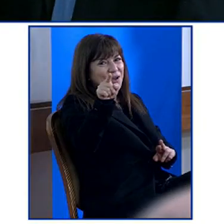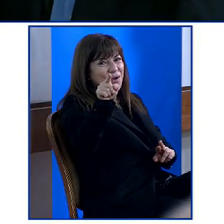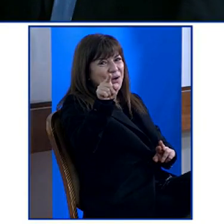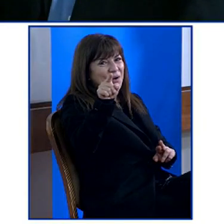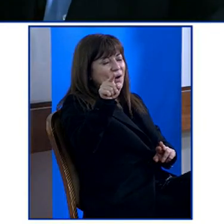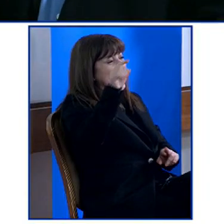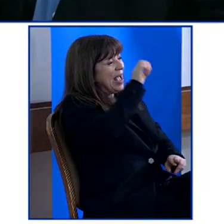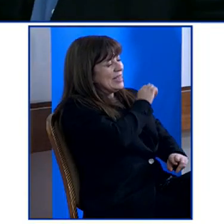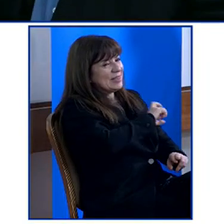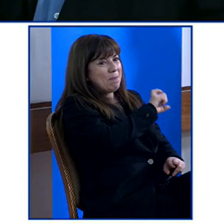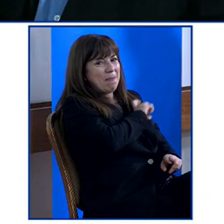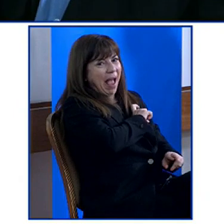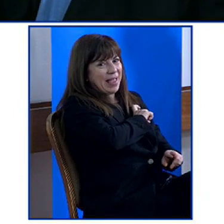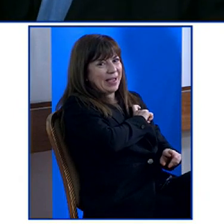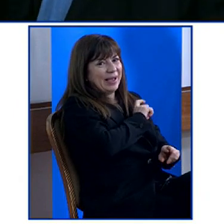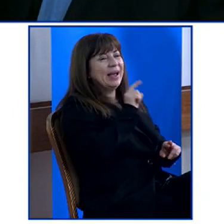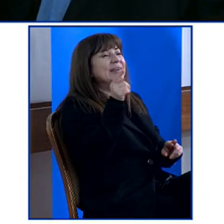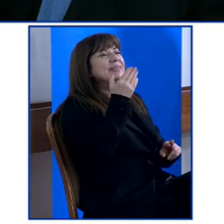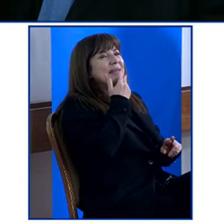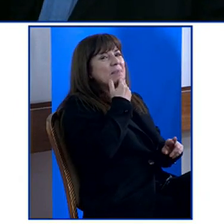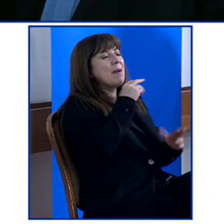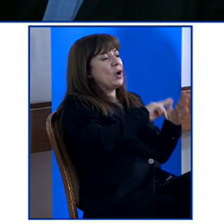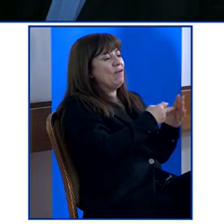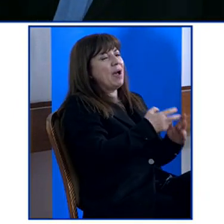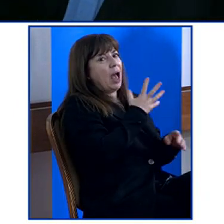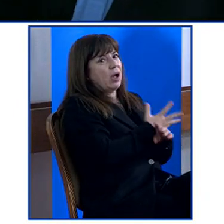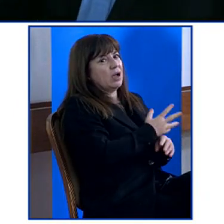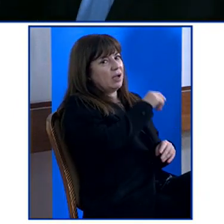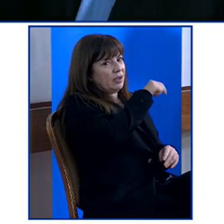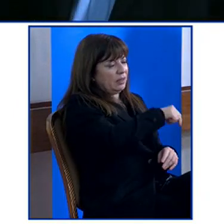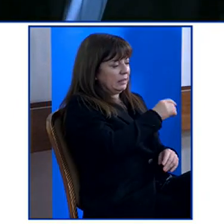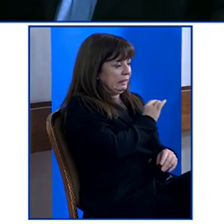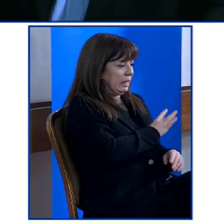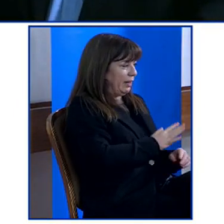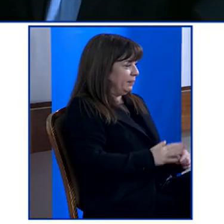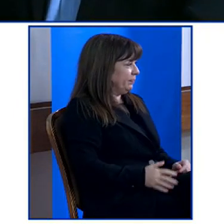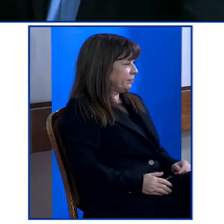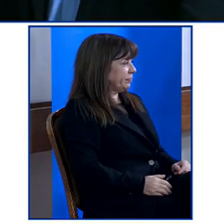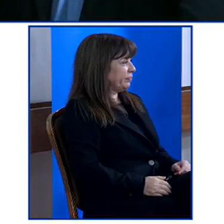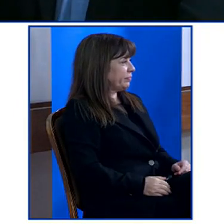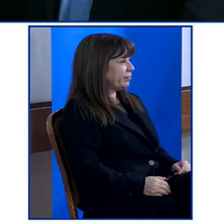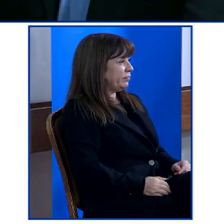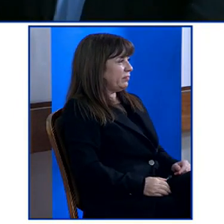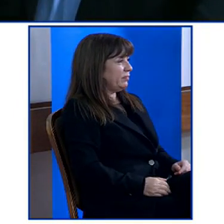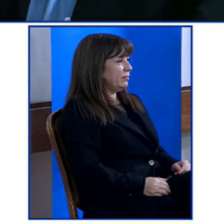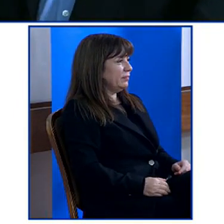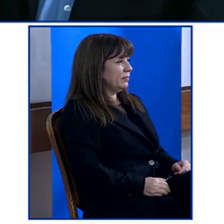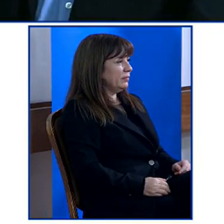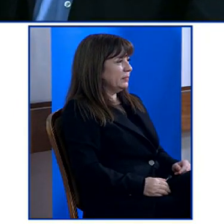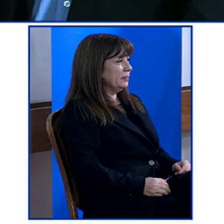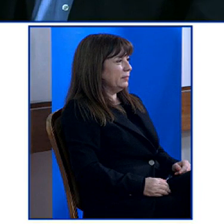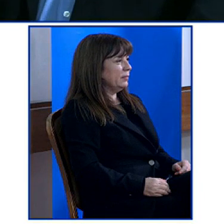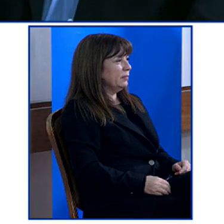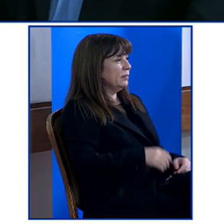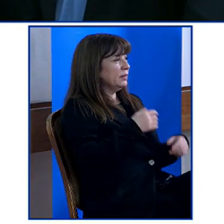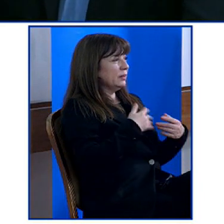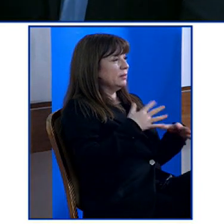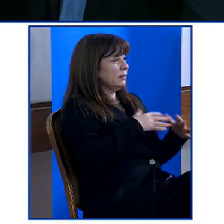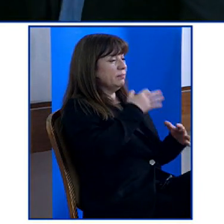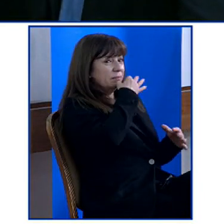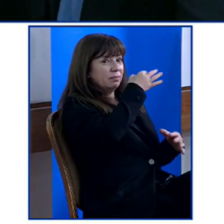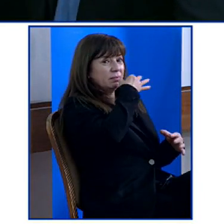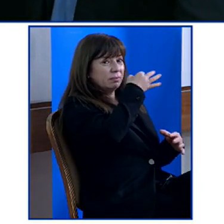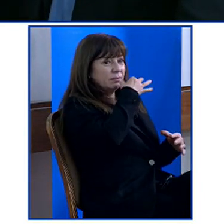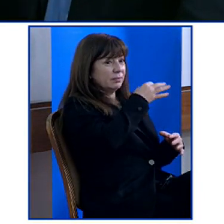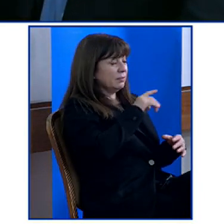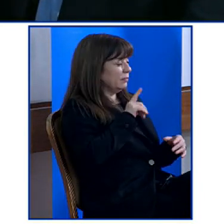norte, aquí también tenemos nuestros problemas. Y como mencionaba Aurelio,